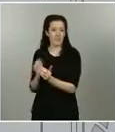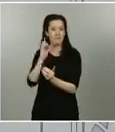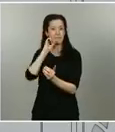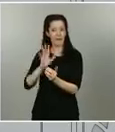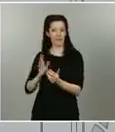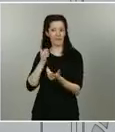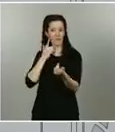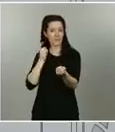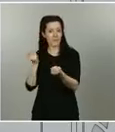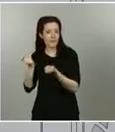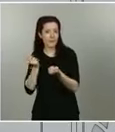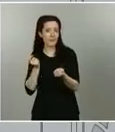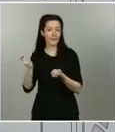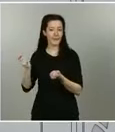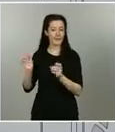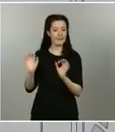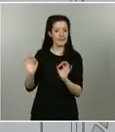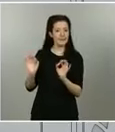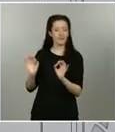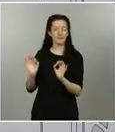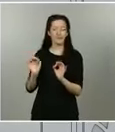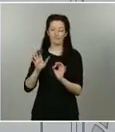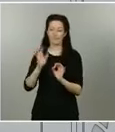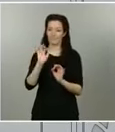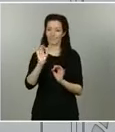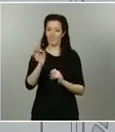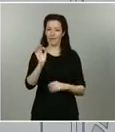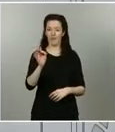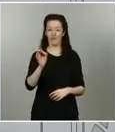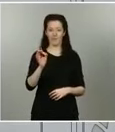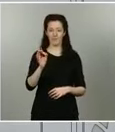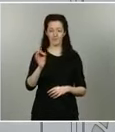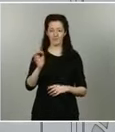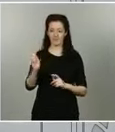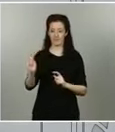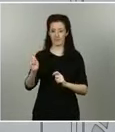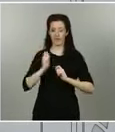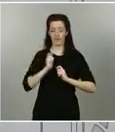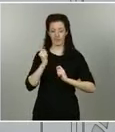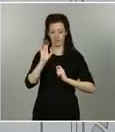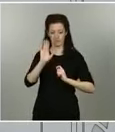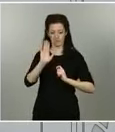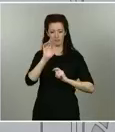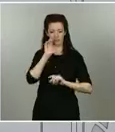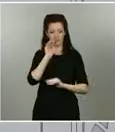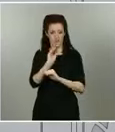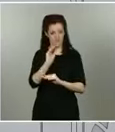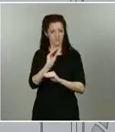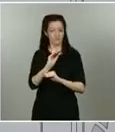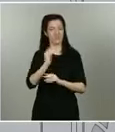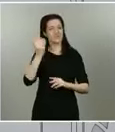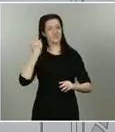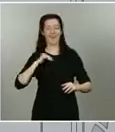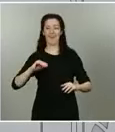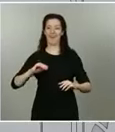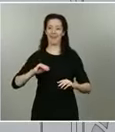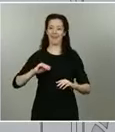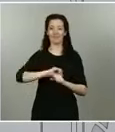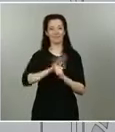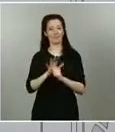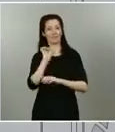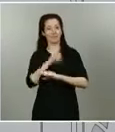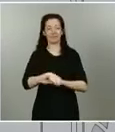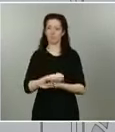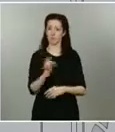que nos coloca un poco en nuestro sitio en cuanto al pensar que está todo ya ganado. Estamos en muy buena